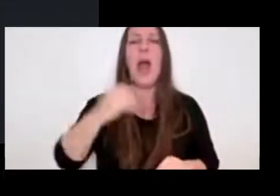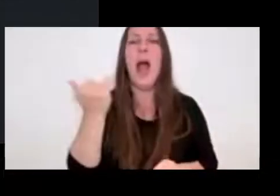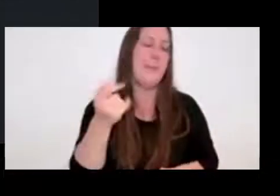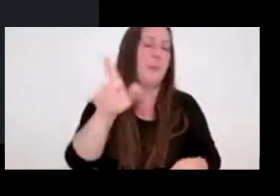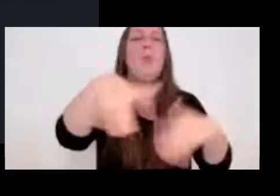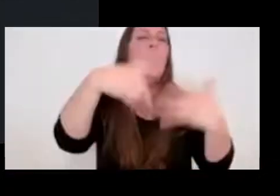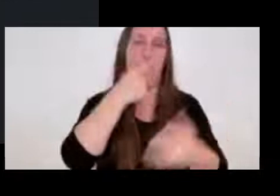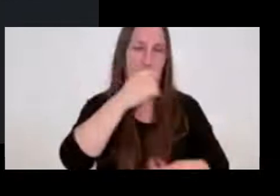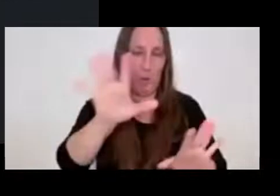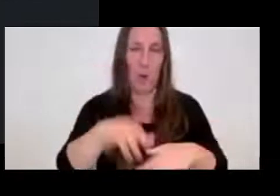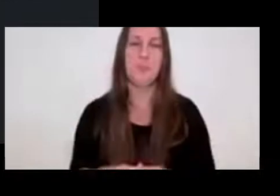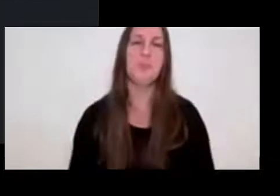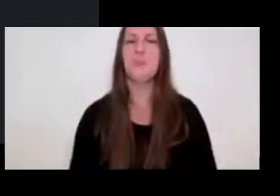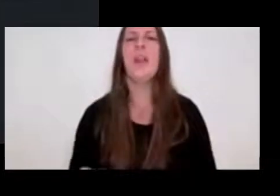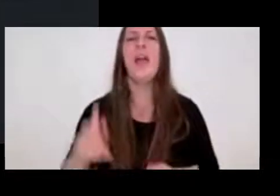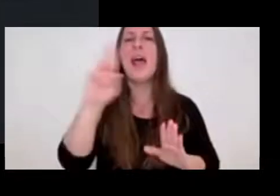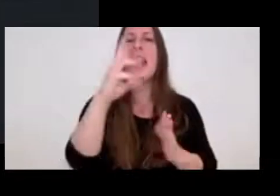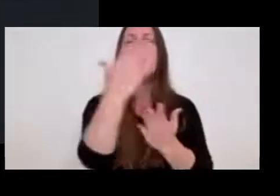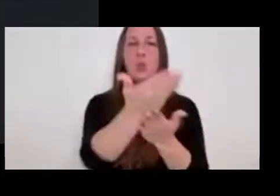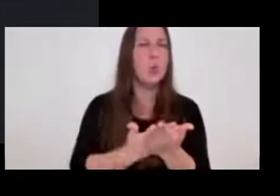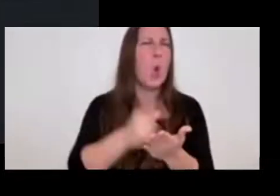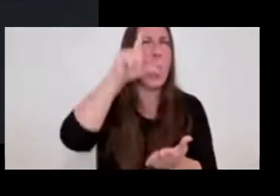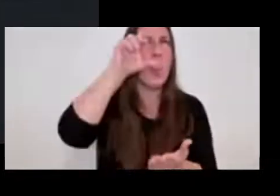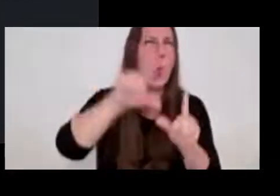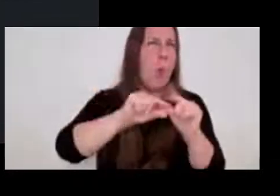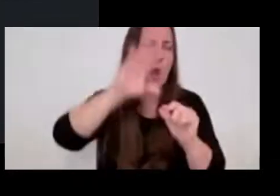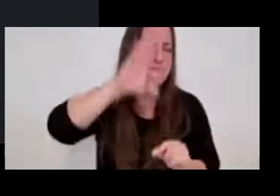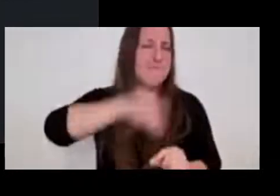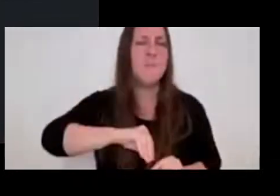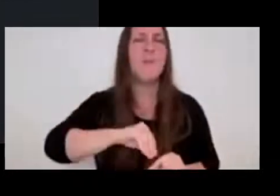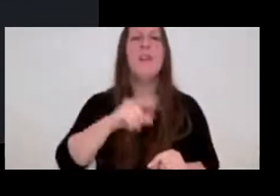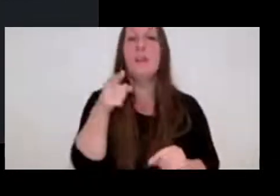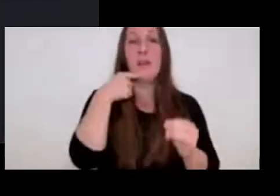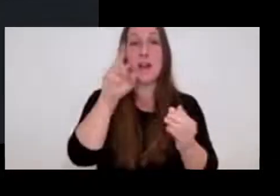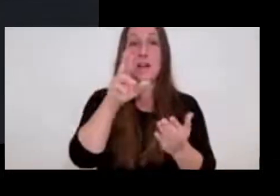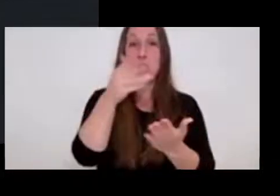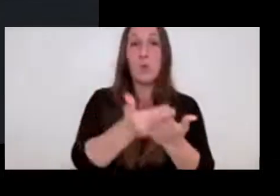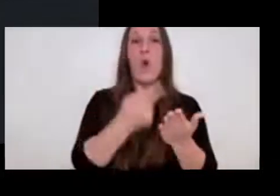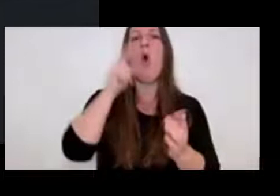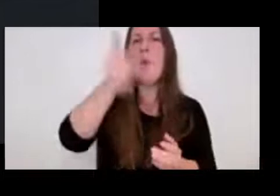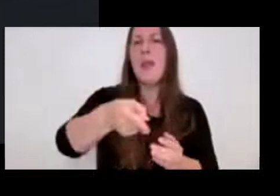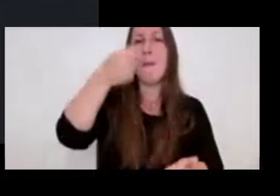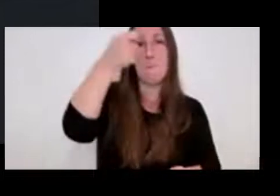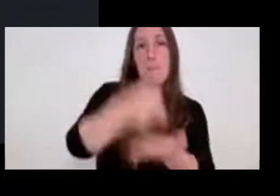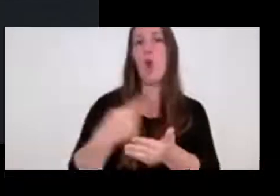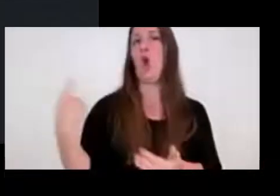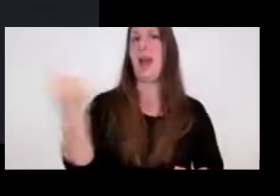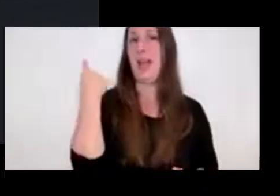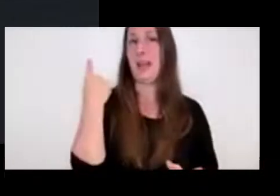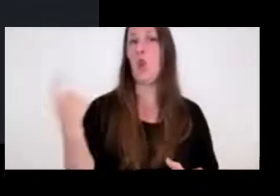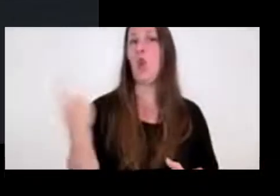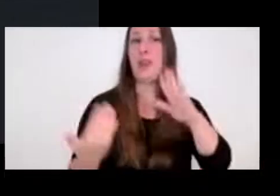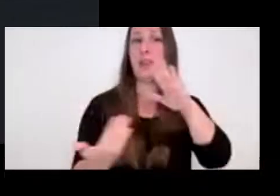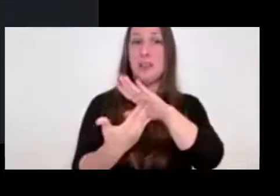ejemplo, hay una resolución, no me acuerdo el número, pero que obliga a que los pagos que se le hagan a los gerentes, a los directivos de las empresas, se le tenga